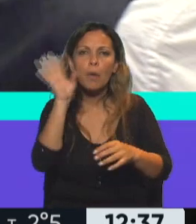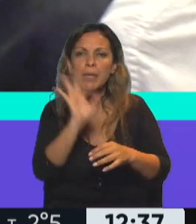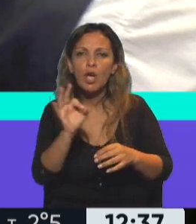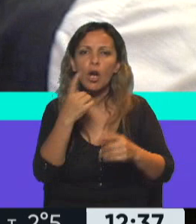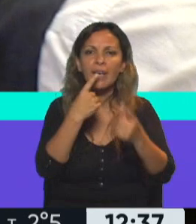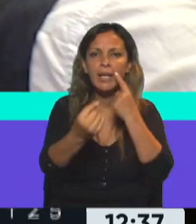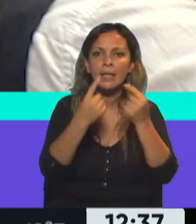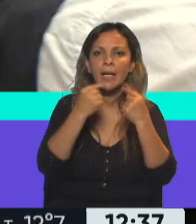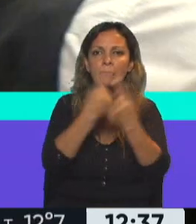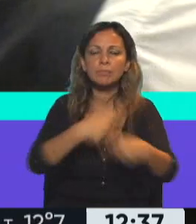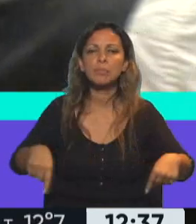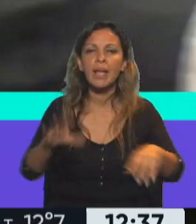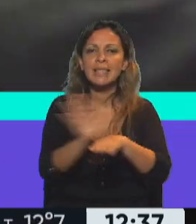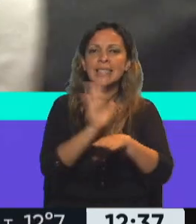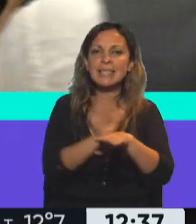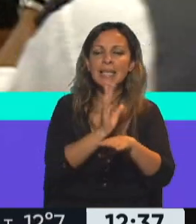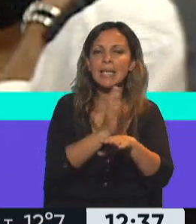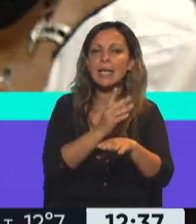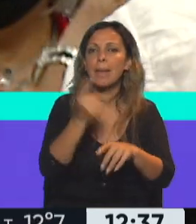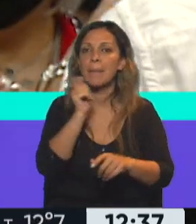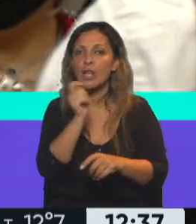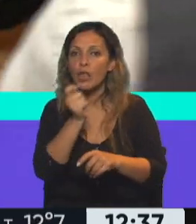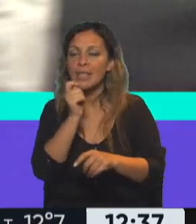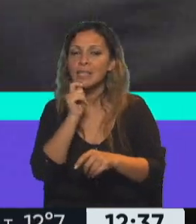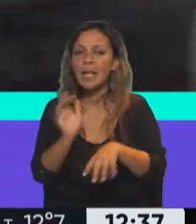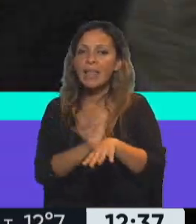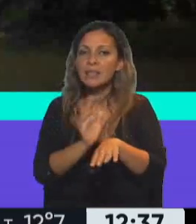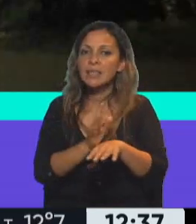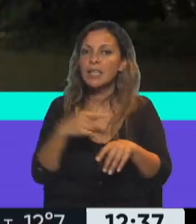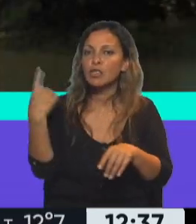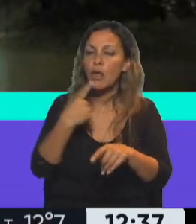los críticos de cine, la gente de periodista de cine,